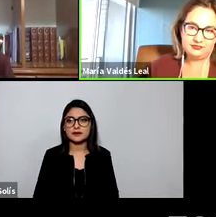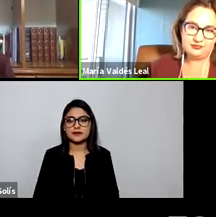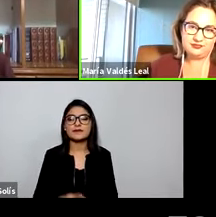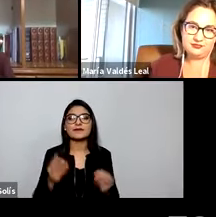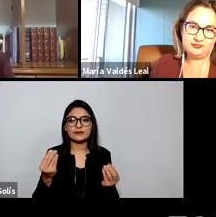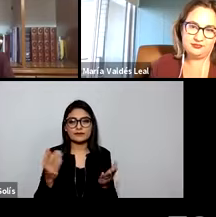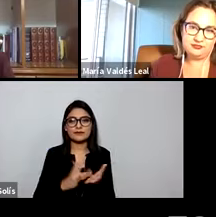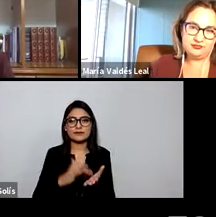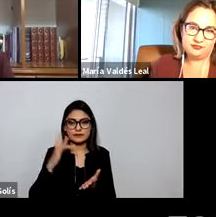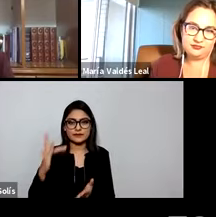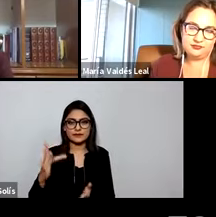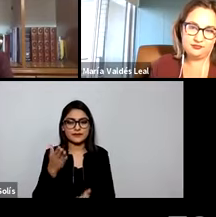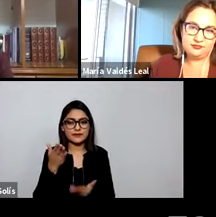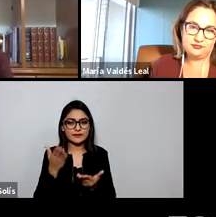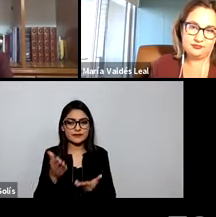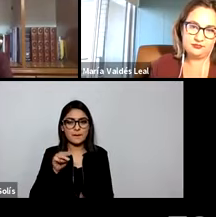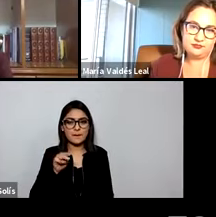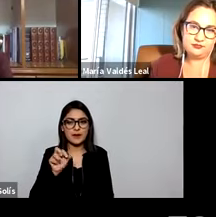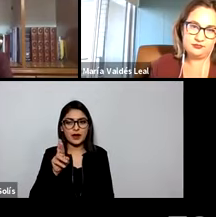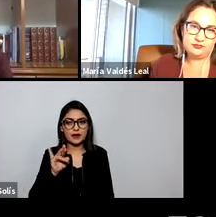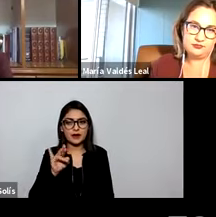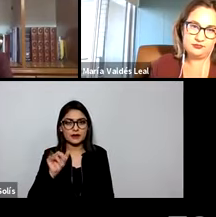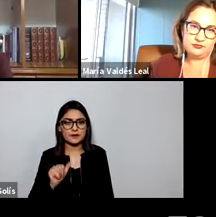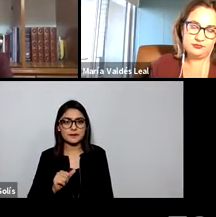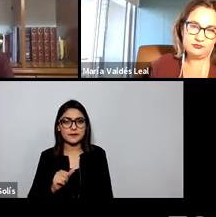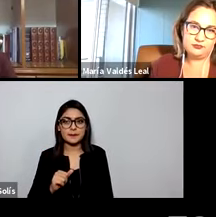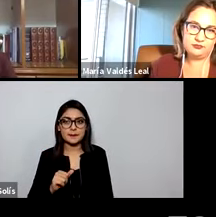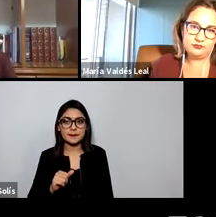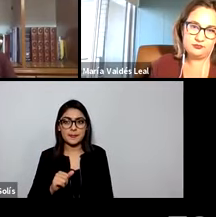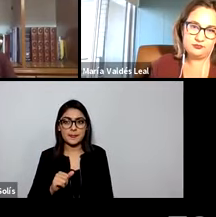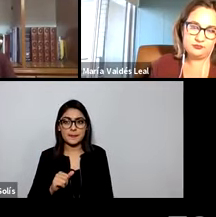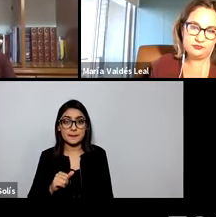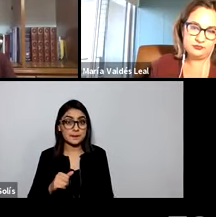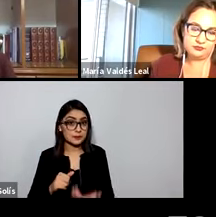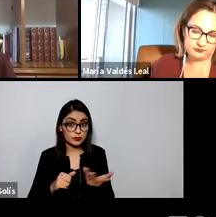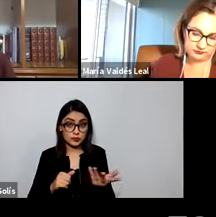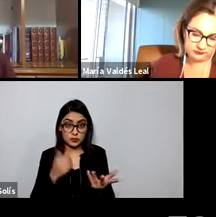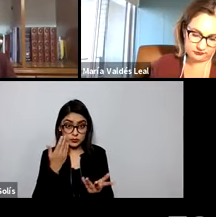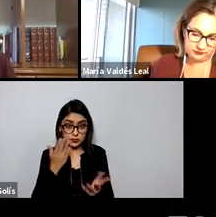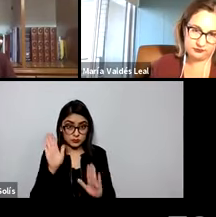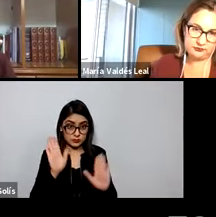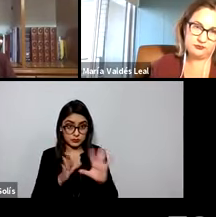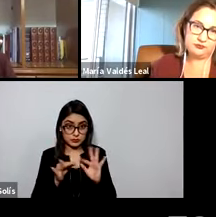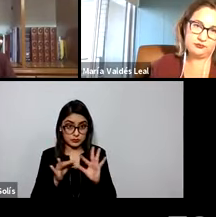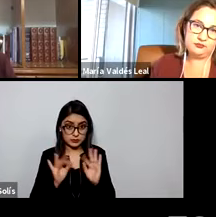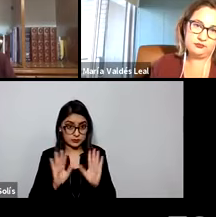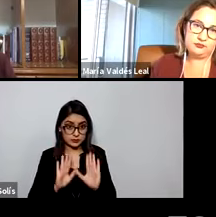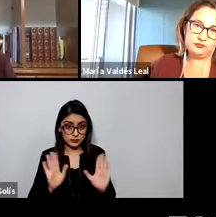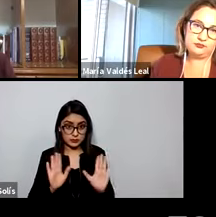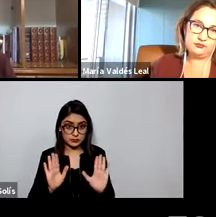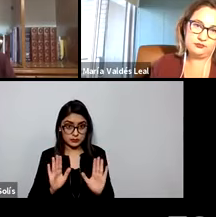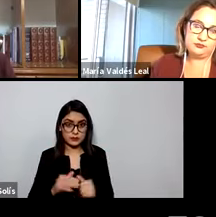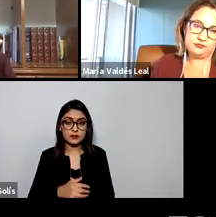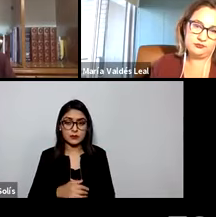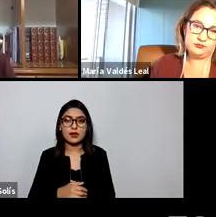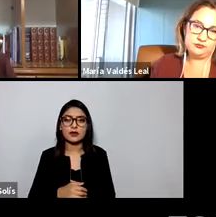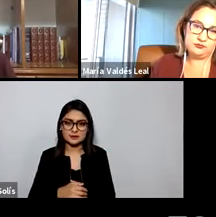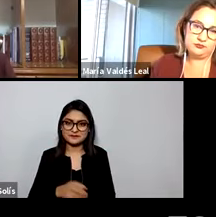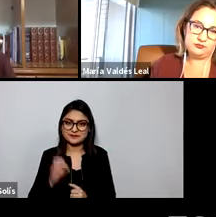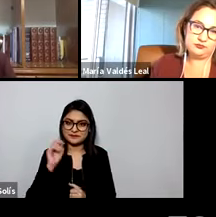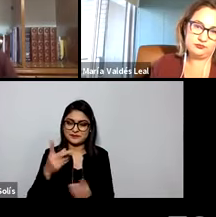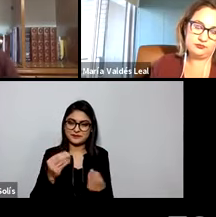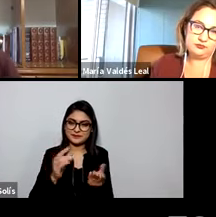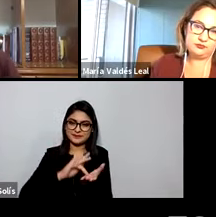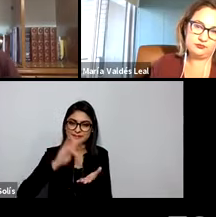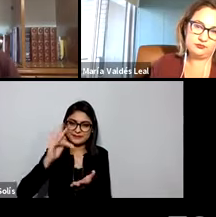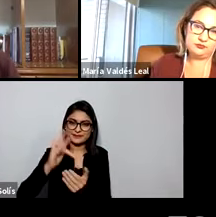Muchas gracias, María. Y bueno, salvo que la magistrada Julia o Cecilia quieran participar, muchas